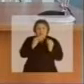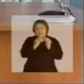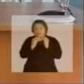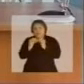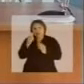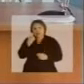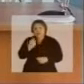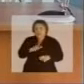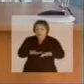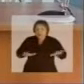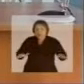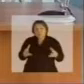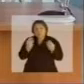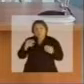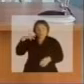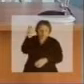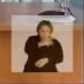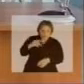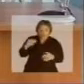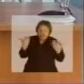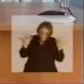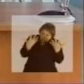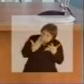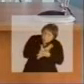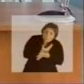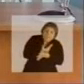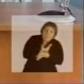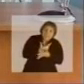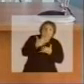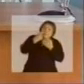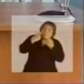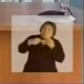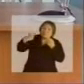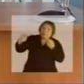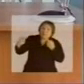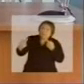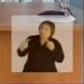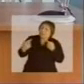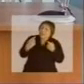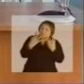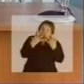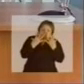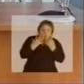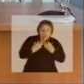cuenta La aventura De los niños Castigados Y de otras cosas Amarga